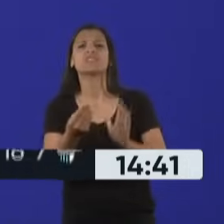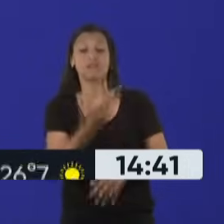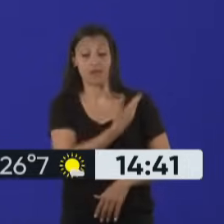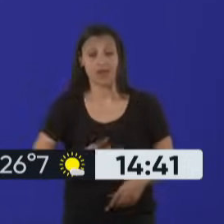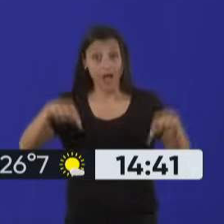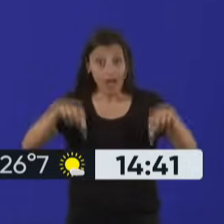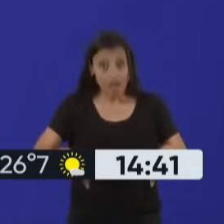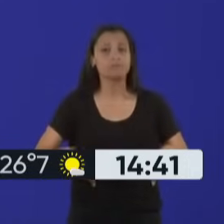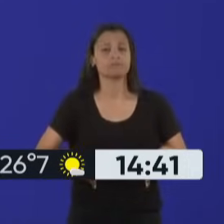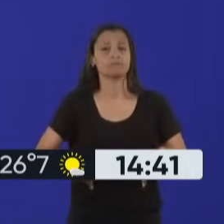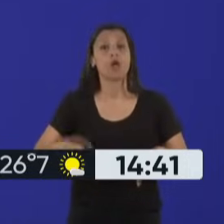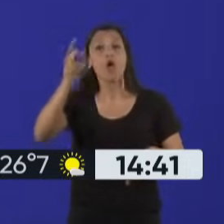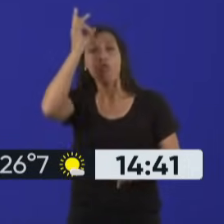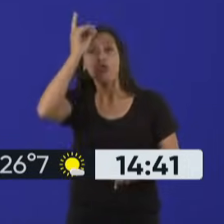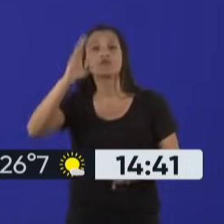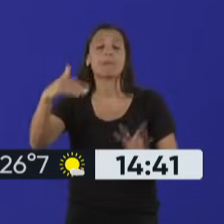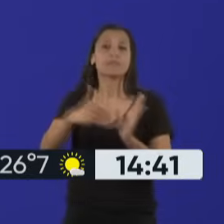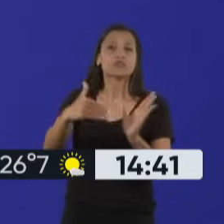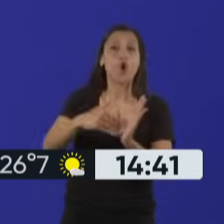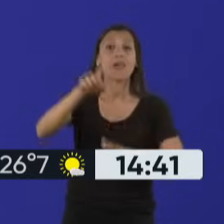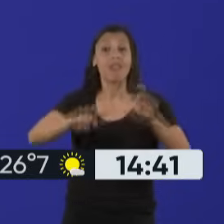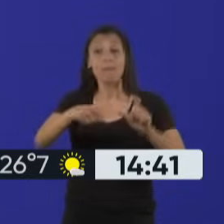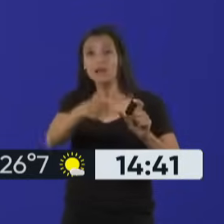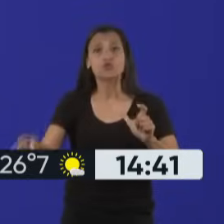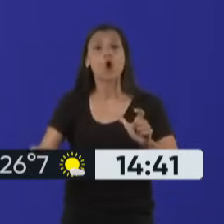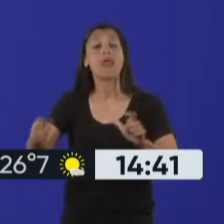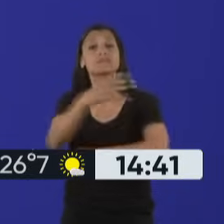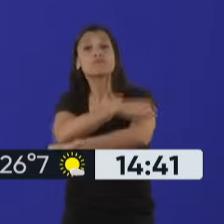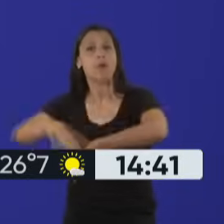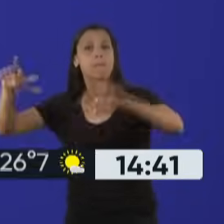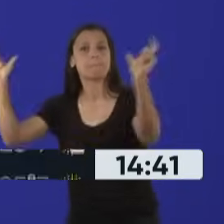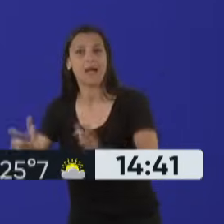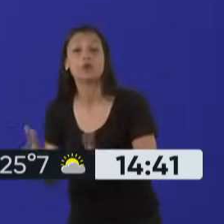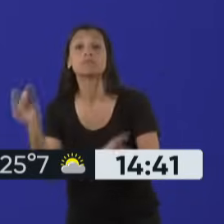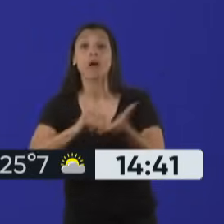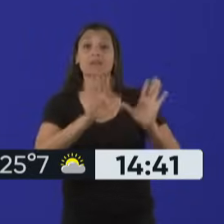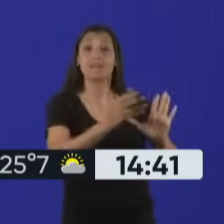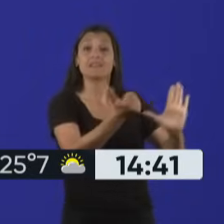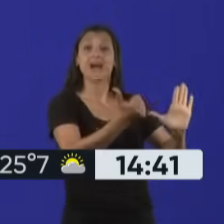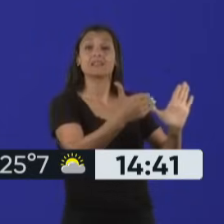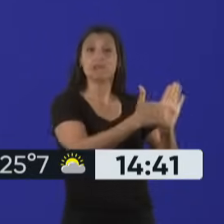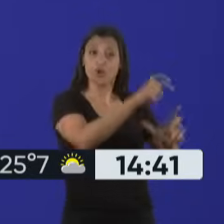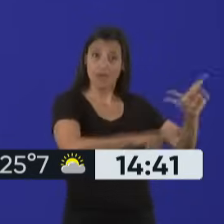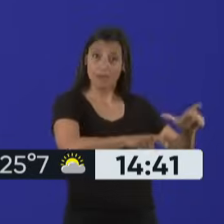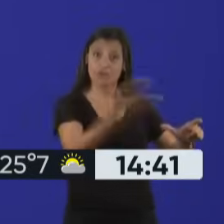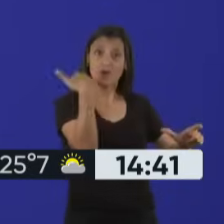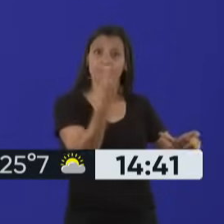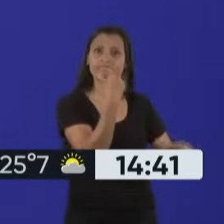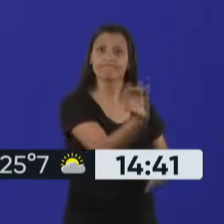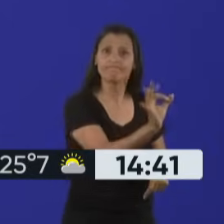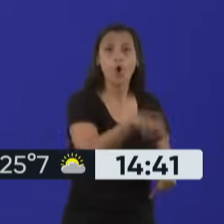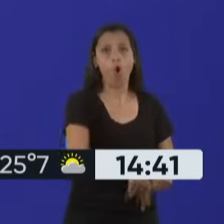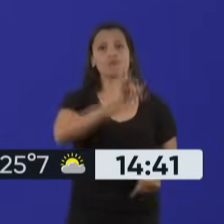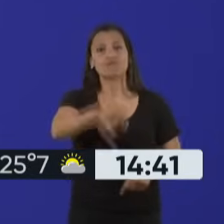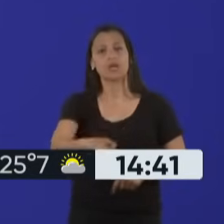la pobreza a 12 millones de argentinos. Había además 6 millones de argentinos que no comen y hoy comen porque salieron